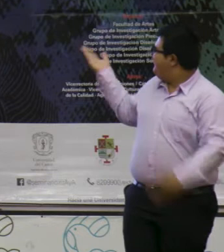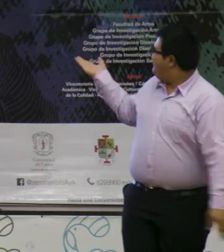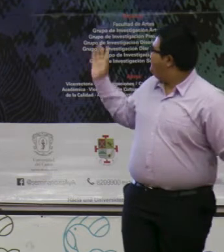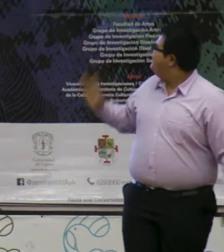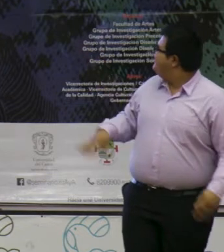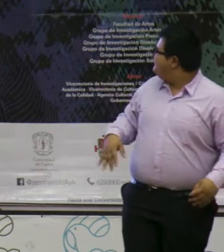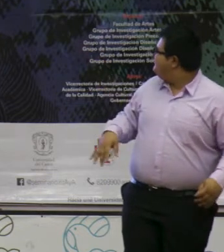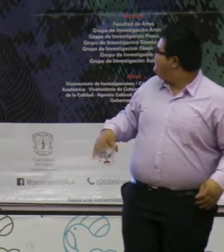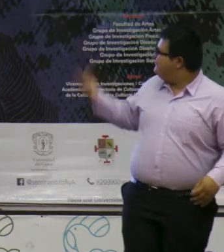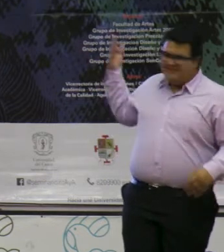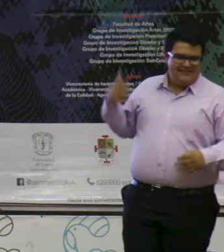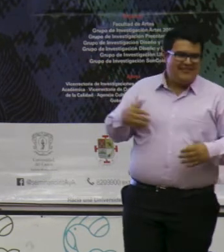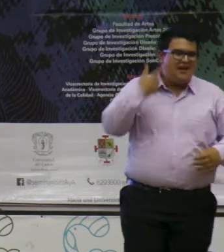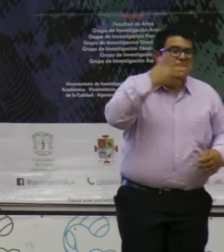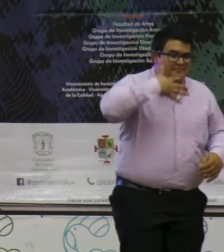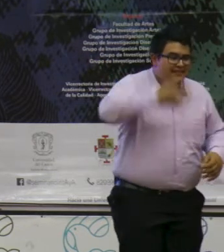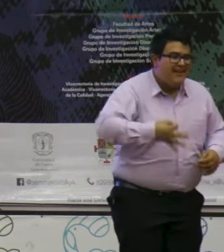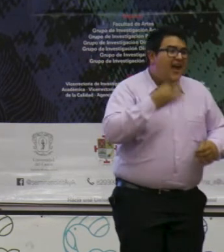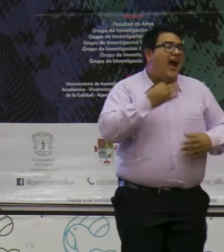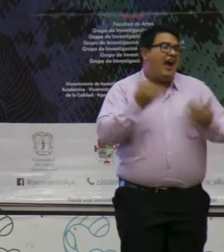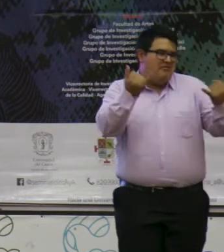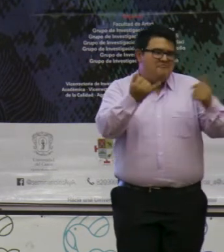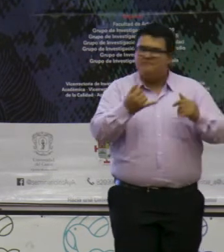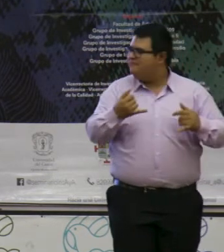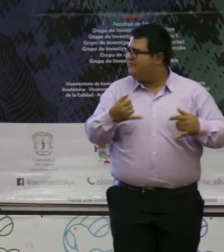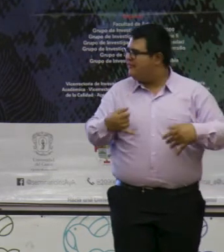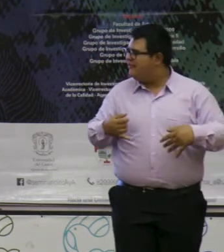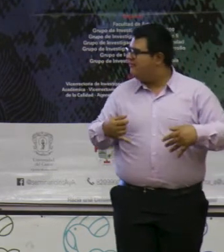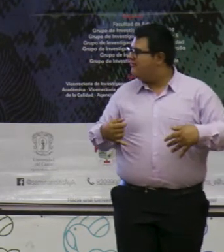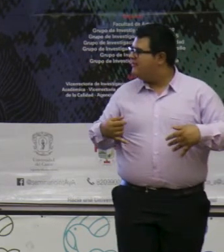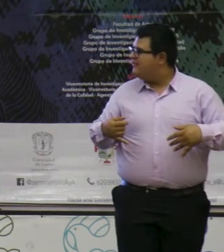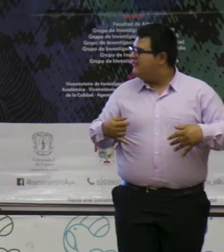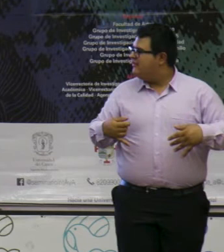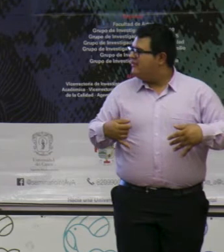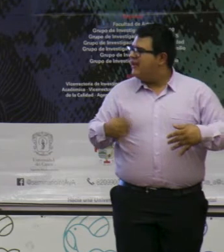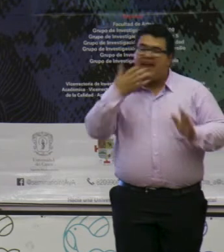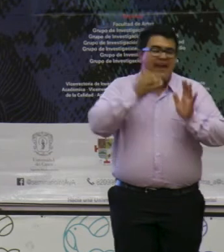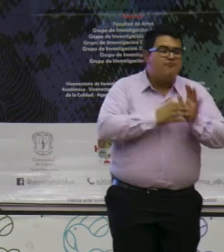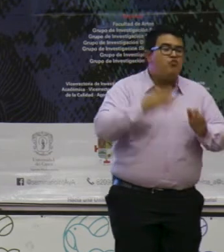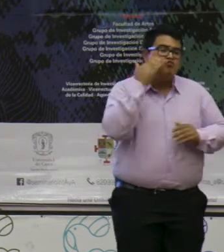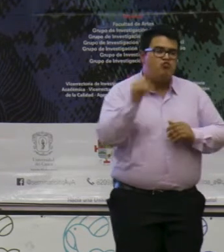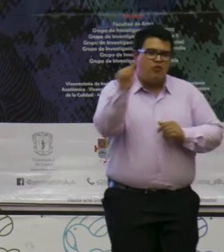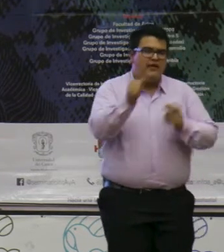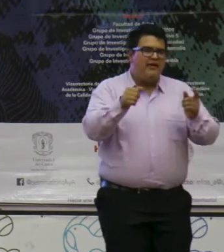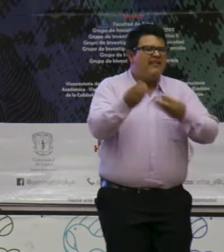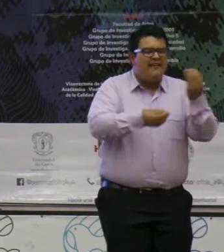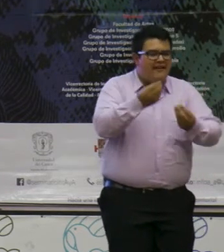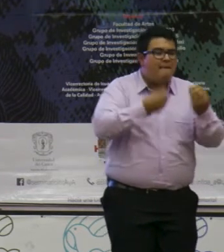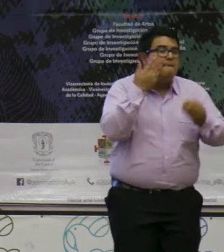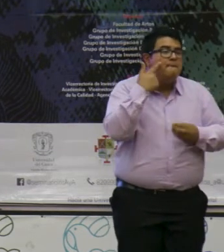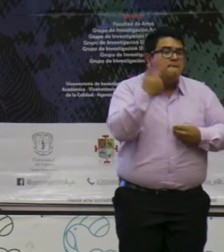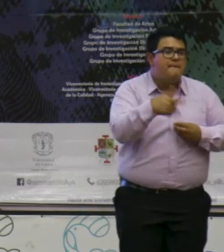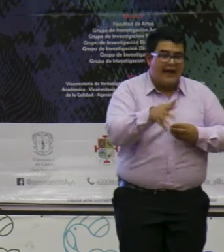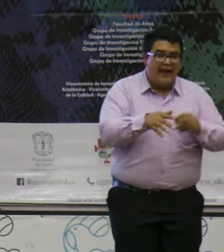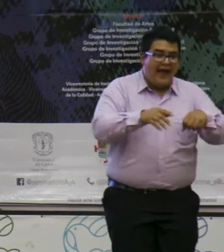Que se puede conectar también con toda la experiencia de las chicas del radio. Estas chicas que pintaban a mano los números